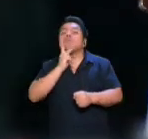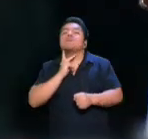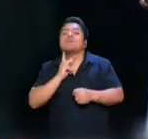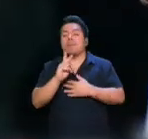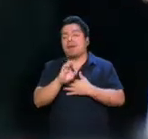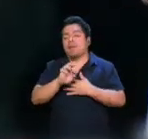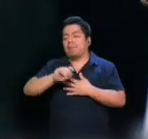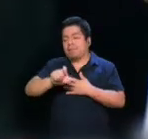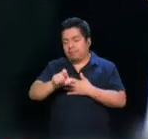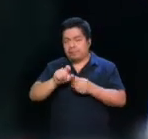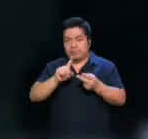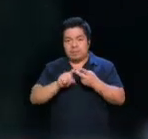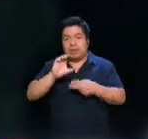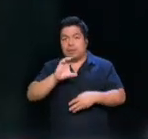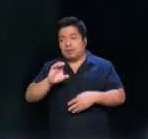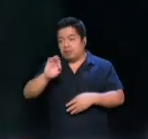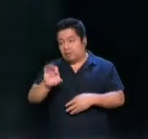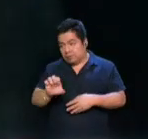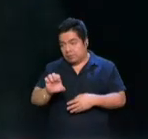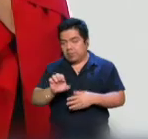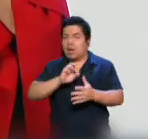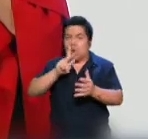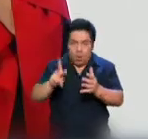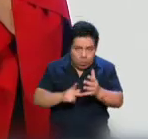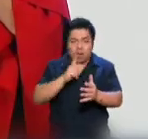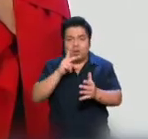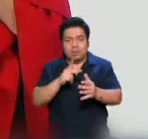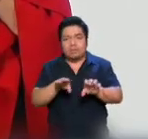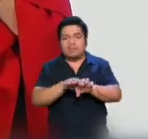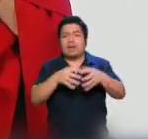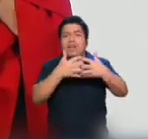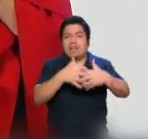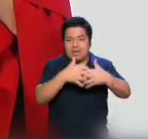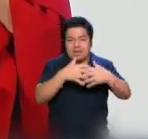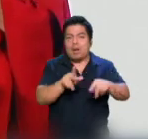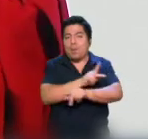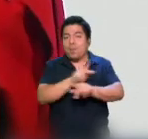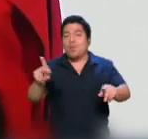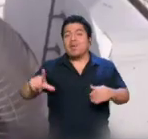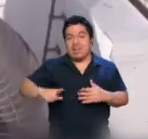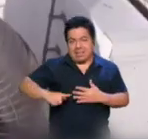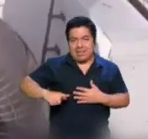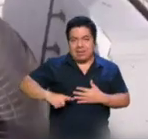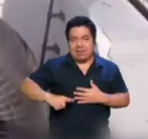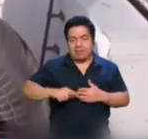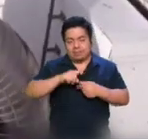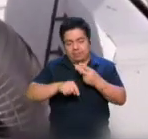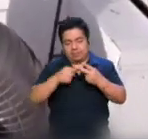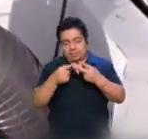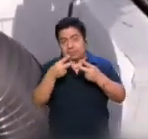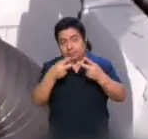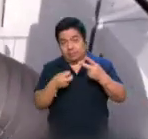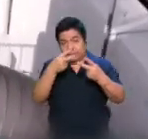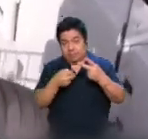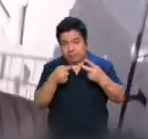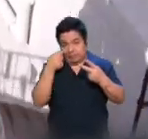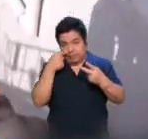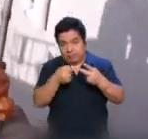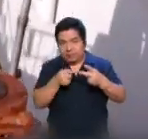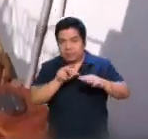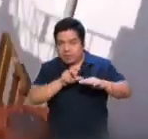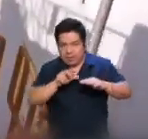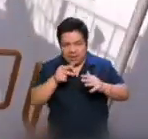Mexicanos y la Comisión Federal de Electricidad vuelven a ser consideradas empresas públicas del Estado, mientras que el segundo permite la operación de